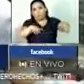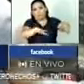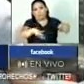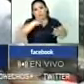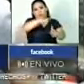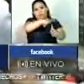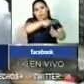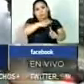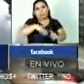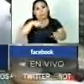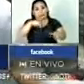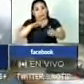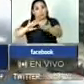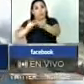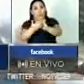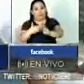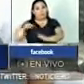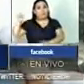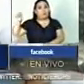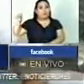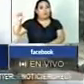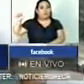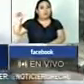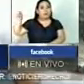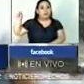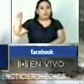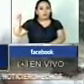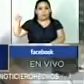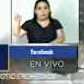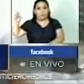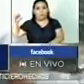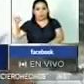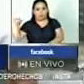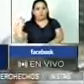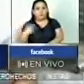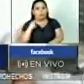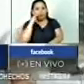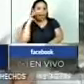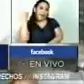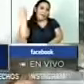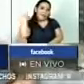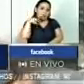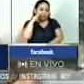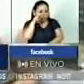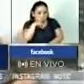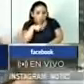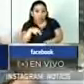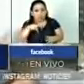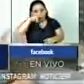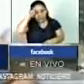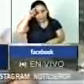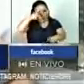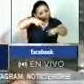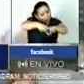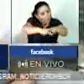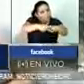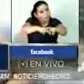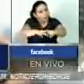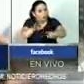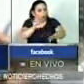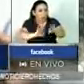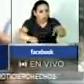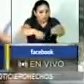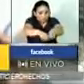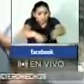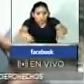acá a la residencial Santa Lucía. Entonces, nosotros ya habíamos hecho algunas obras provisionales, entre ellas